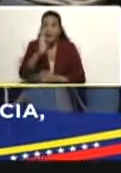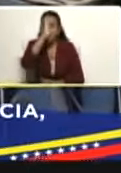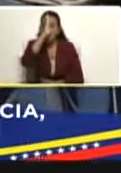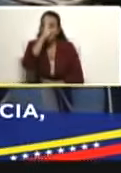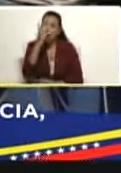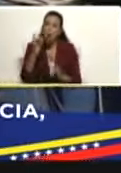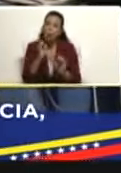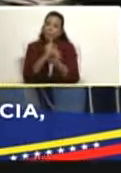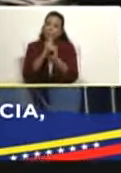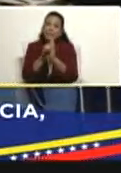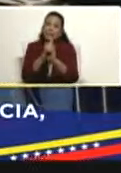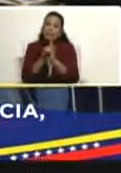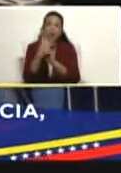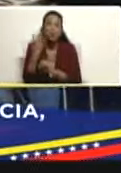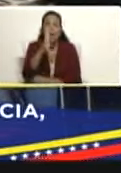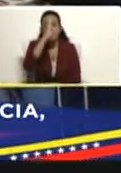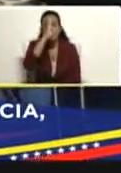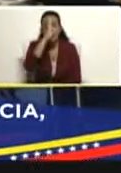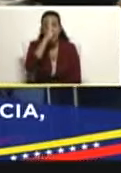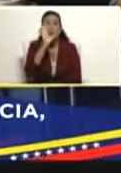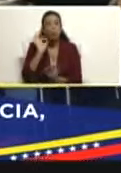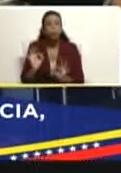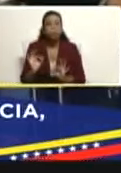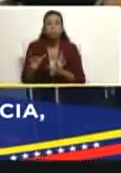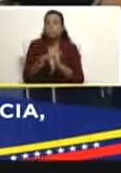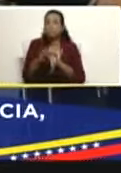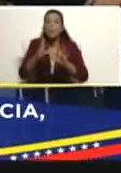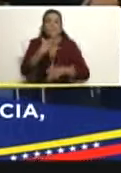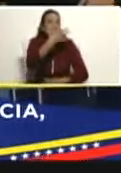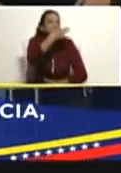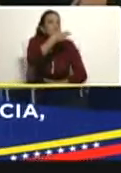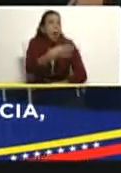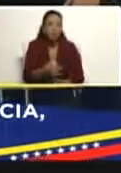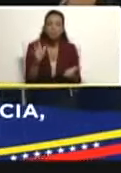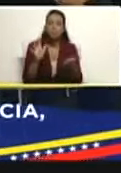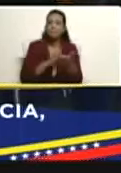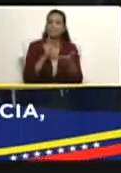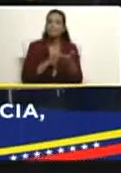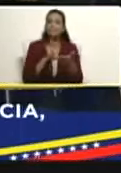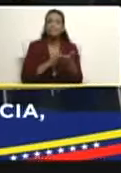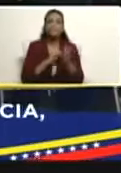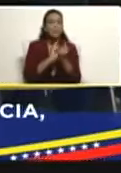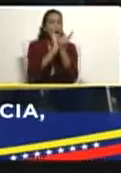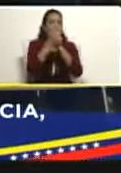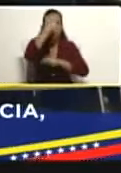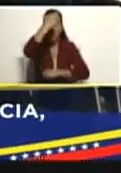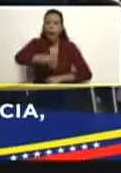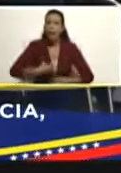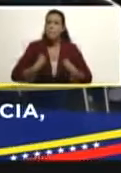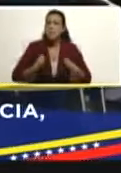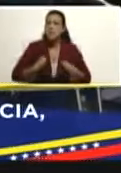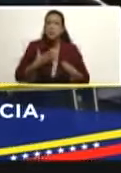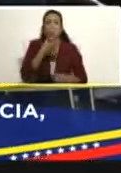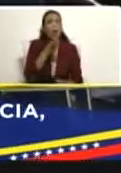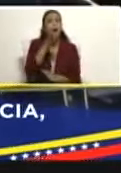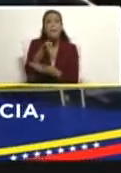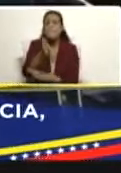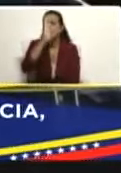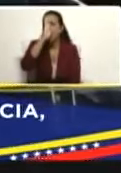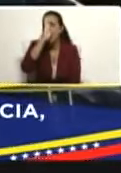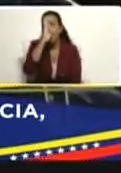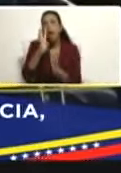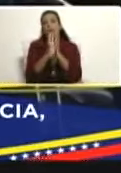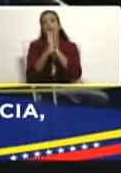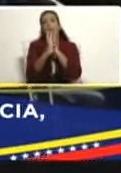digital, que es el banco en su mano. Eso va a dar sin duda alguna una transformación a que usted no tenga que ir a